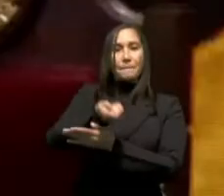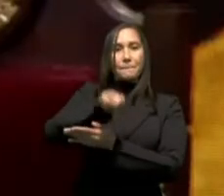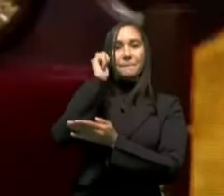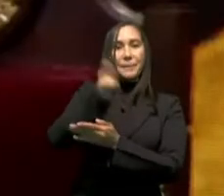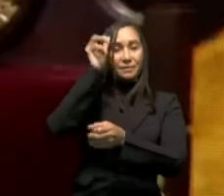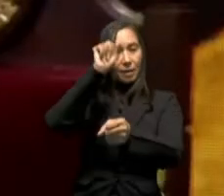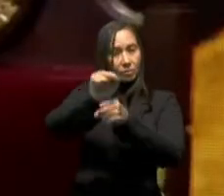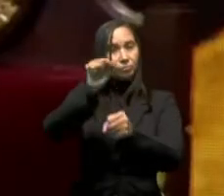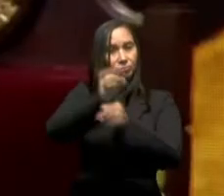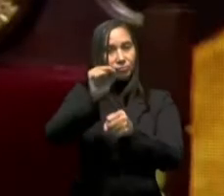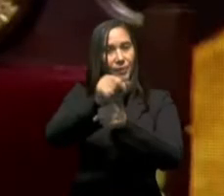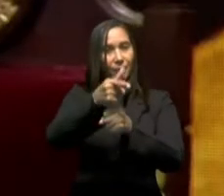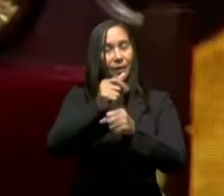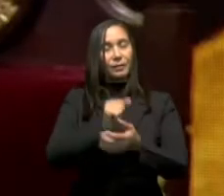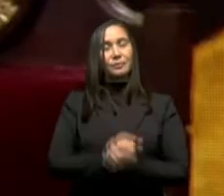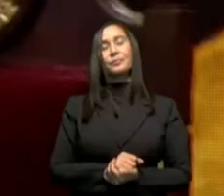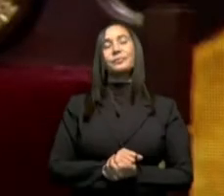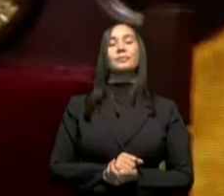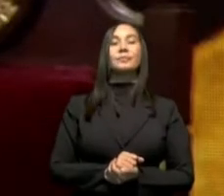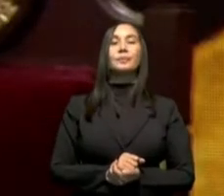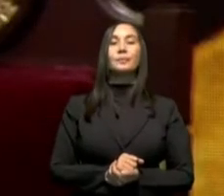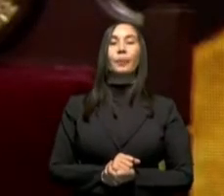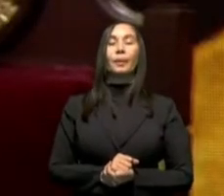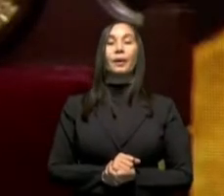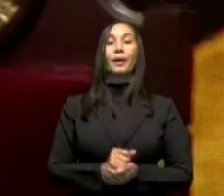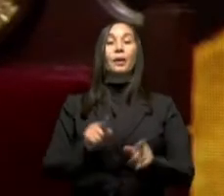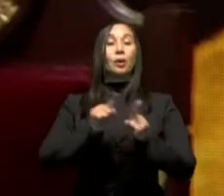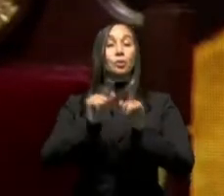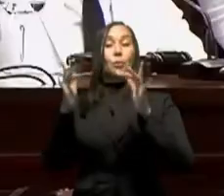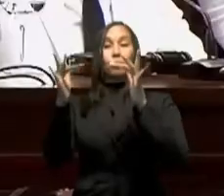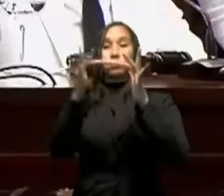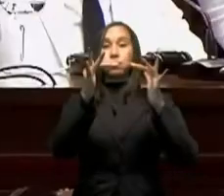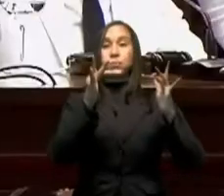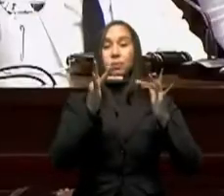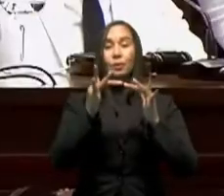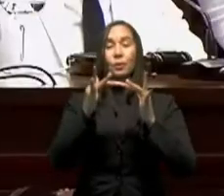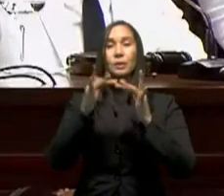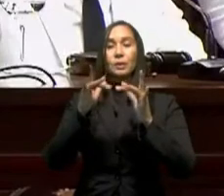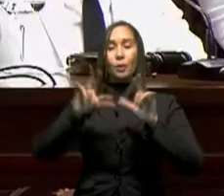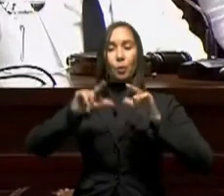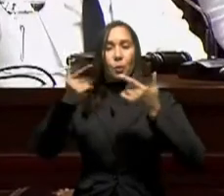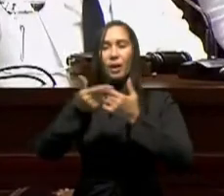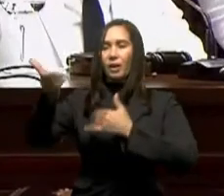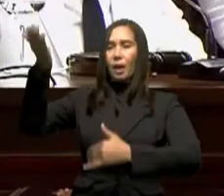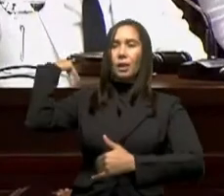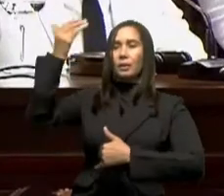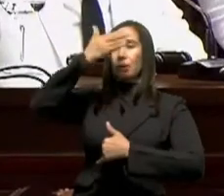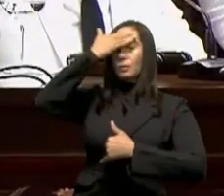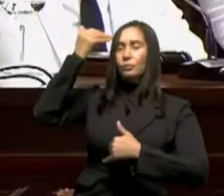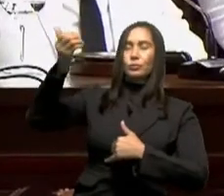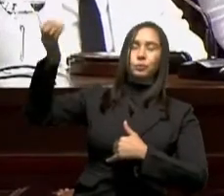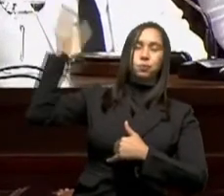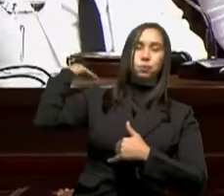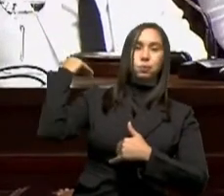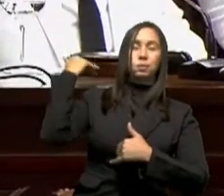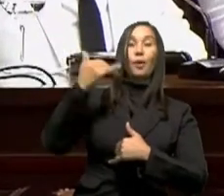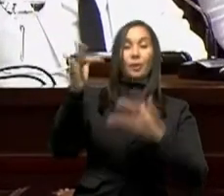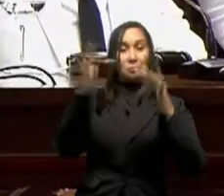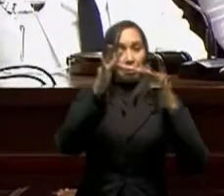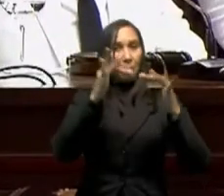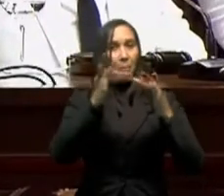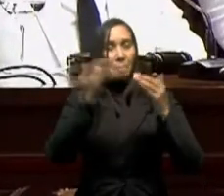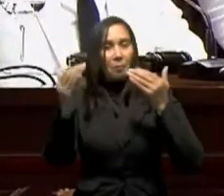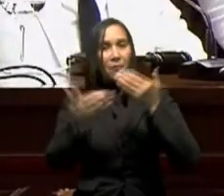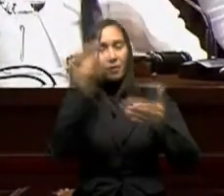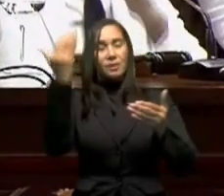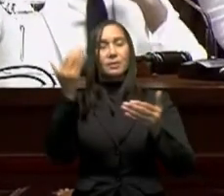nacional. Hemos reformado y conectado zonas antes olvidadas y hemos apostado por el transporte masivo con